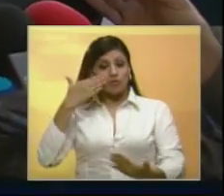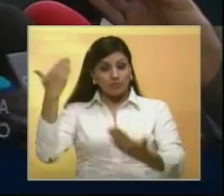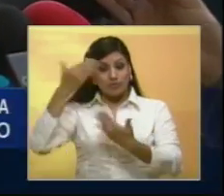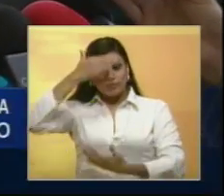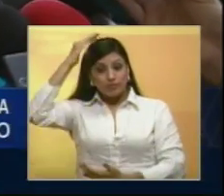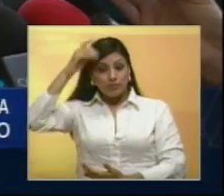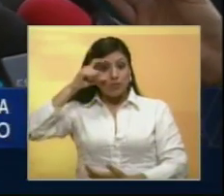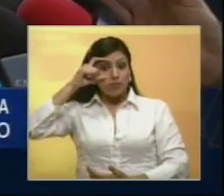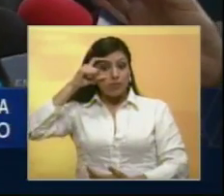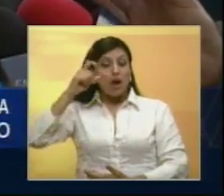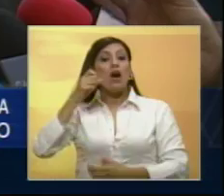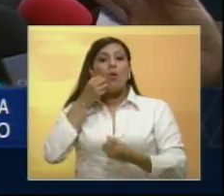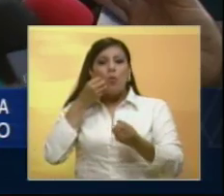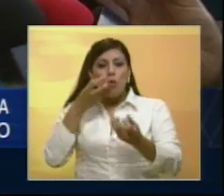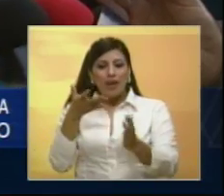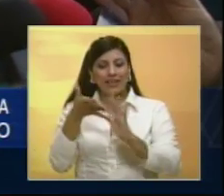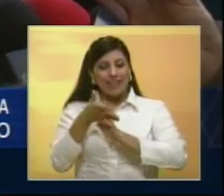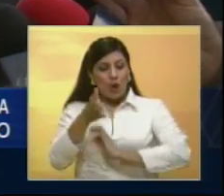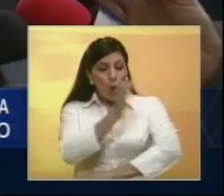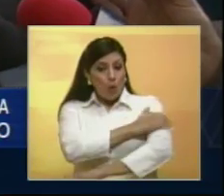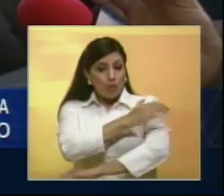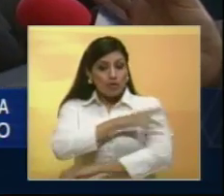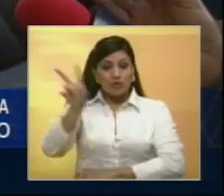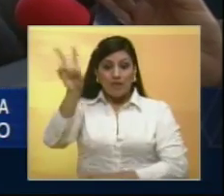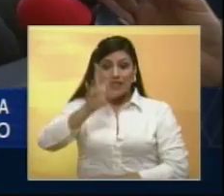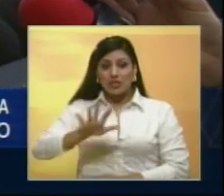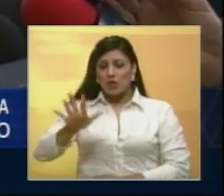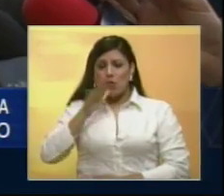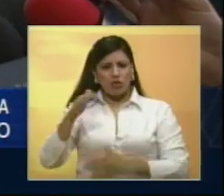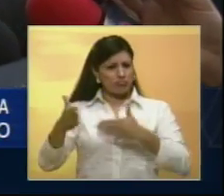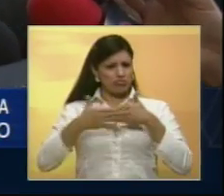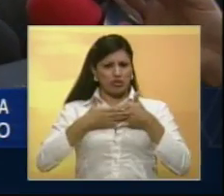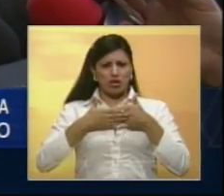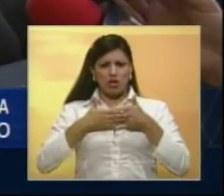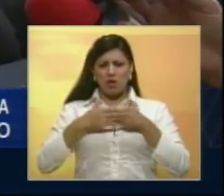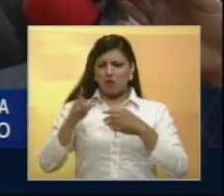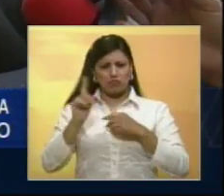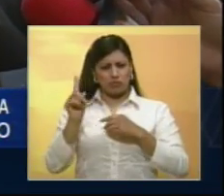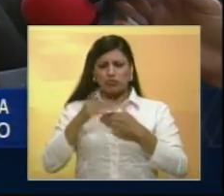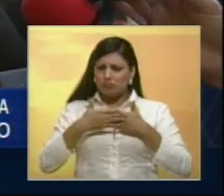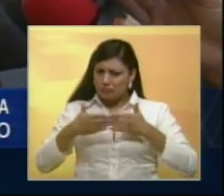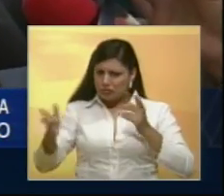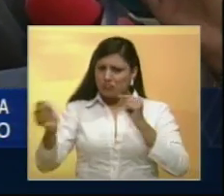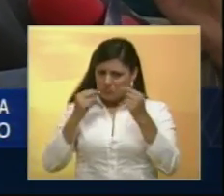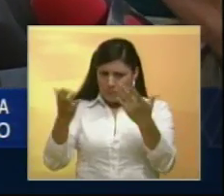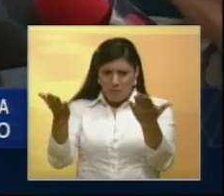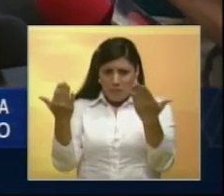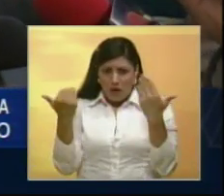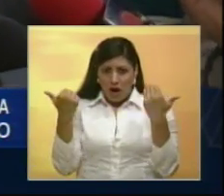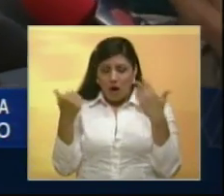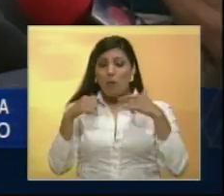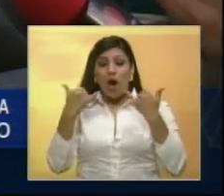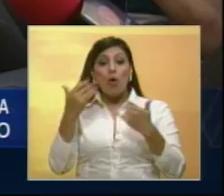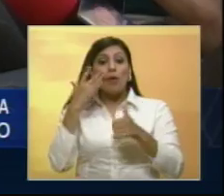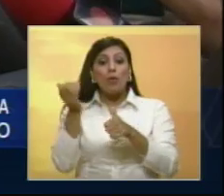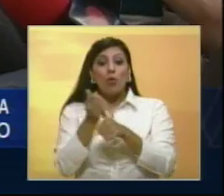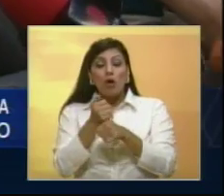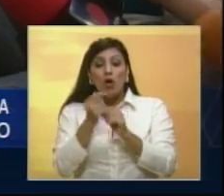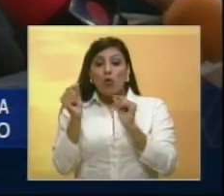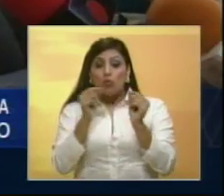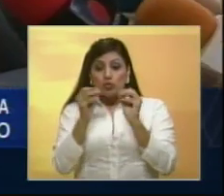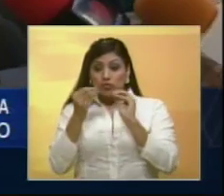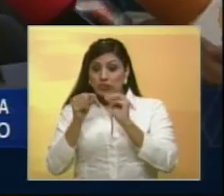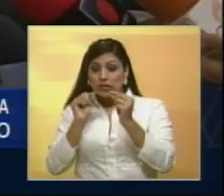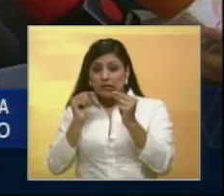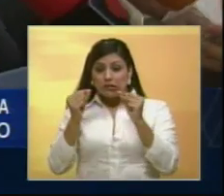Ayub reiteró que la oposición venezolana no está cerrada al diálogo ni al debate, por lo que aseguró que de conseguir puntos en común con